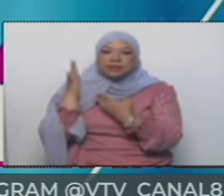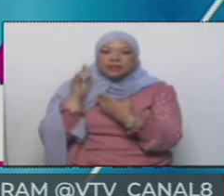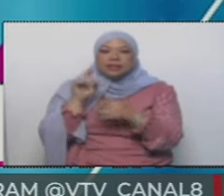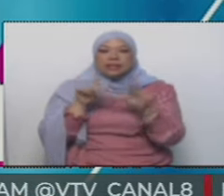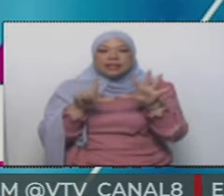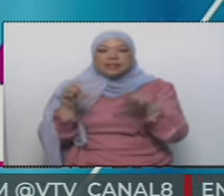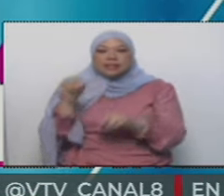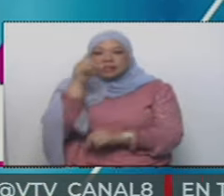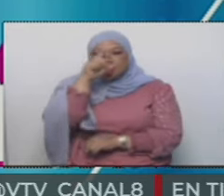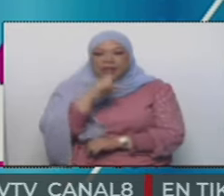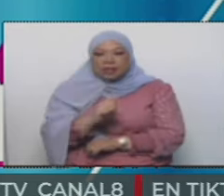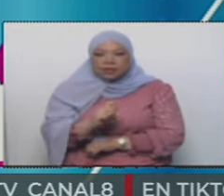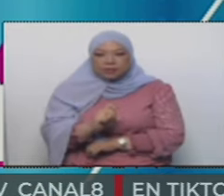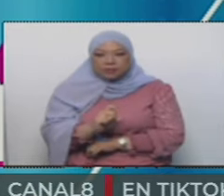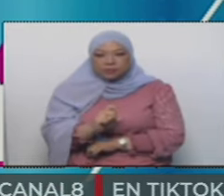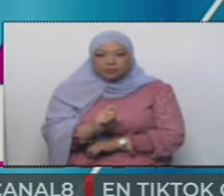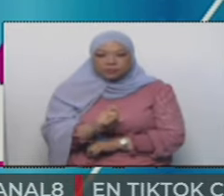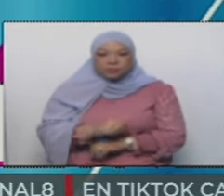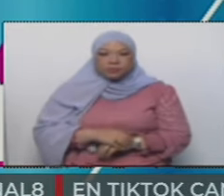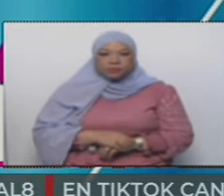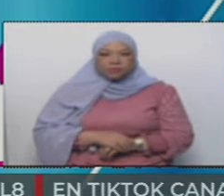60 años.